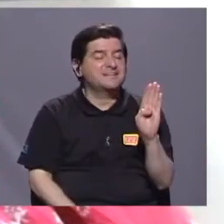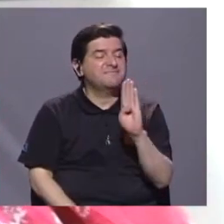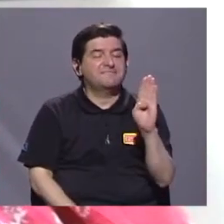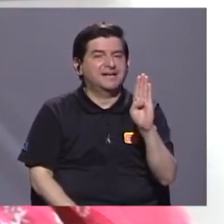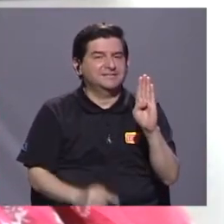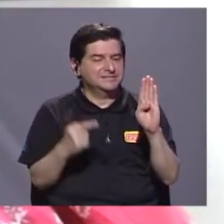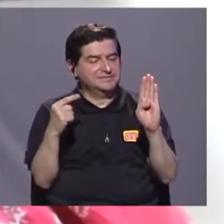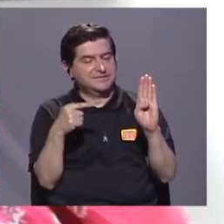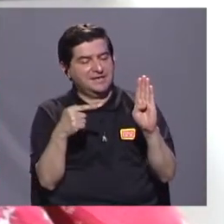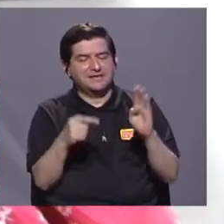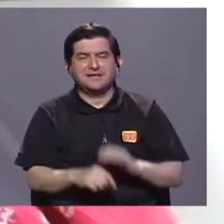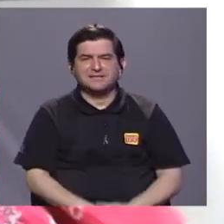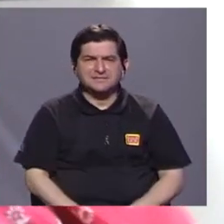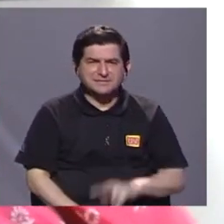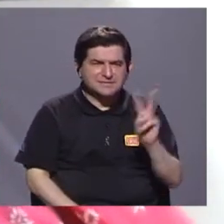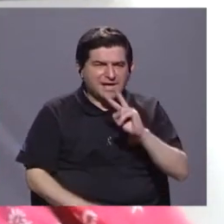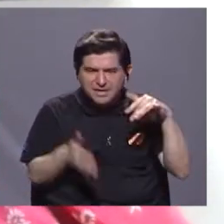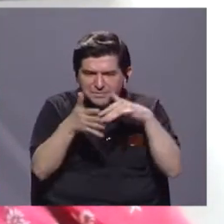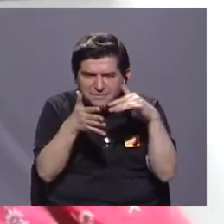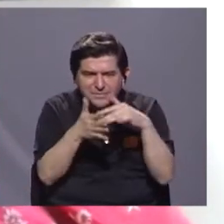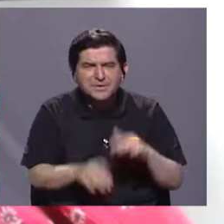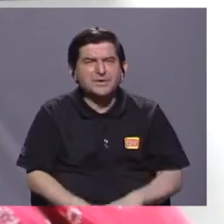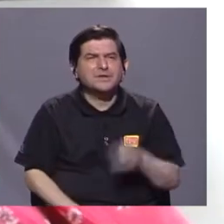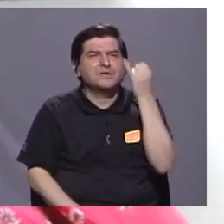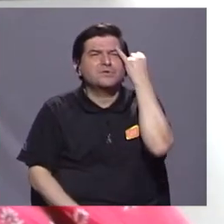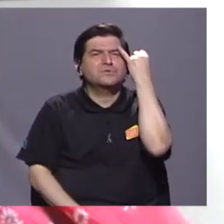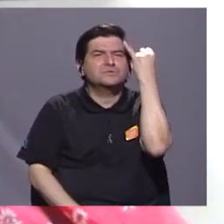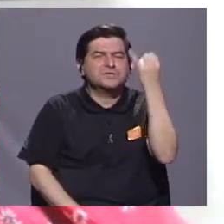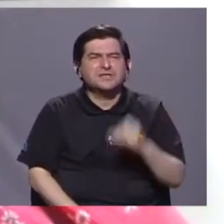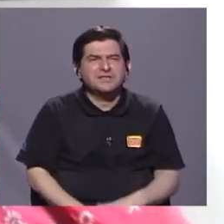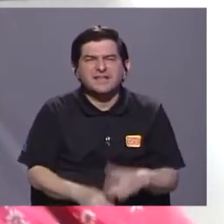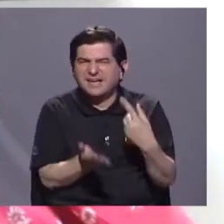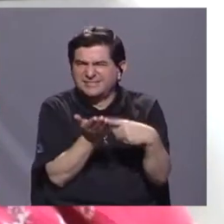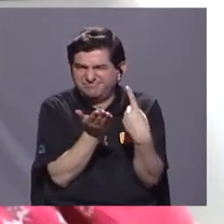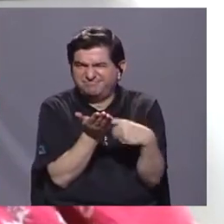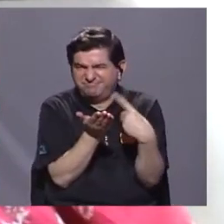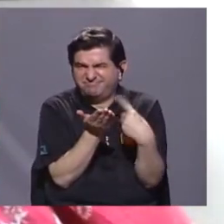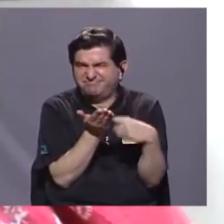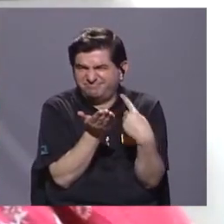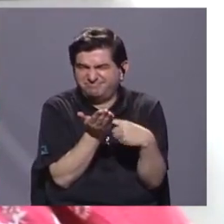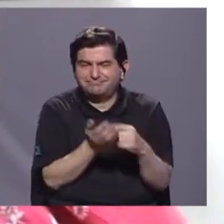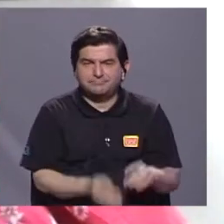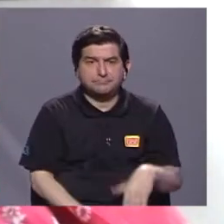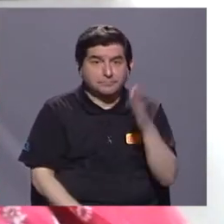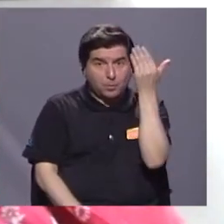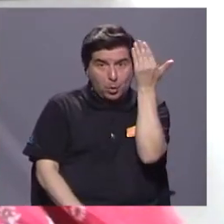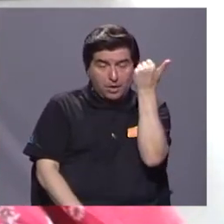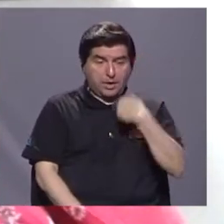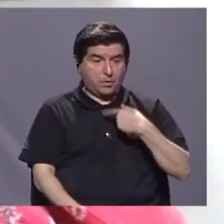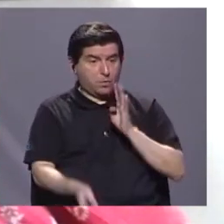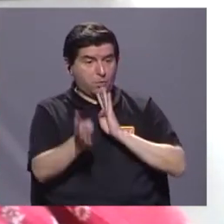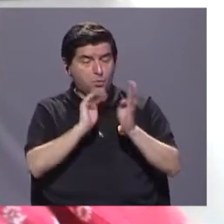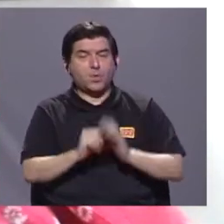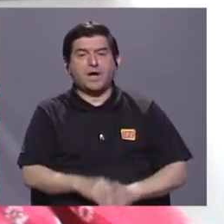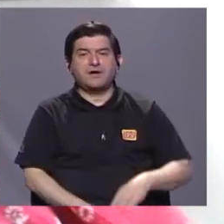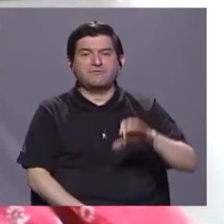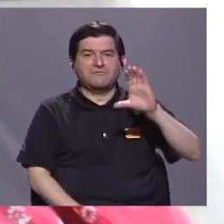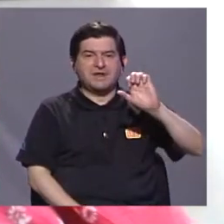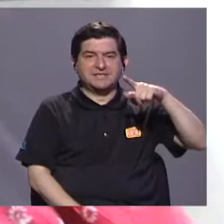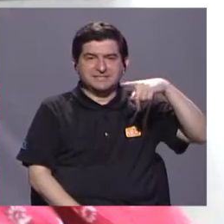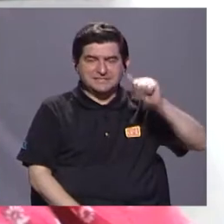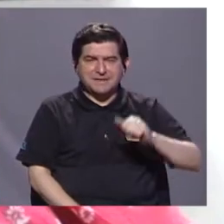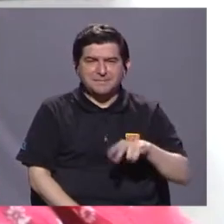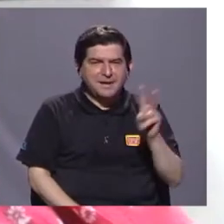en virología es un concepto un poco común que hay en discusión porque cuando uno habla de cepas en virología